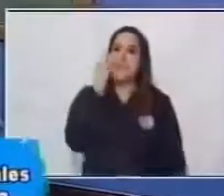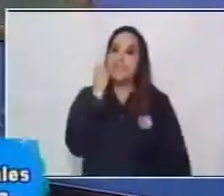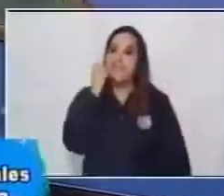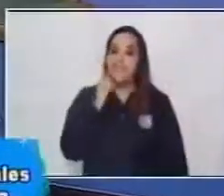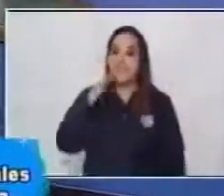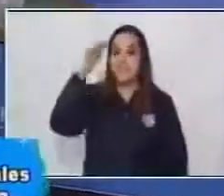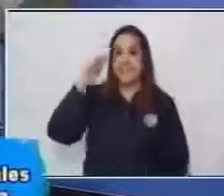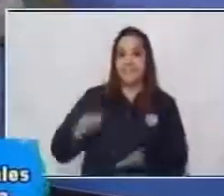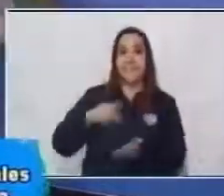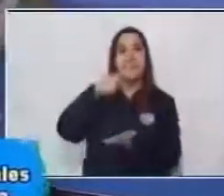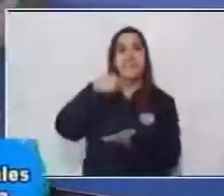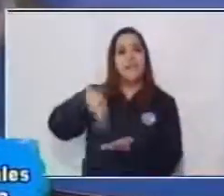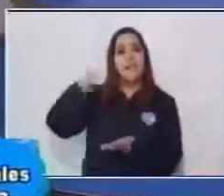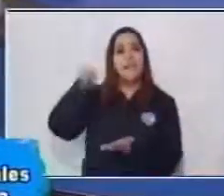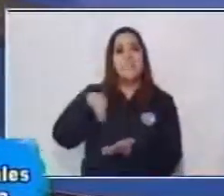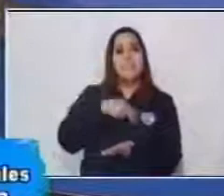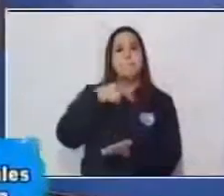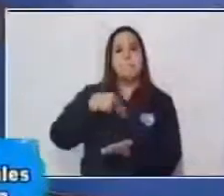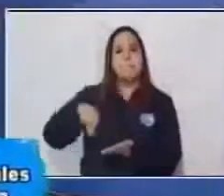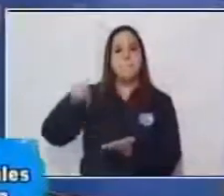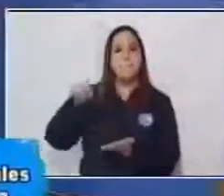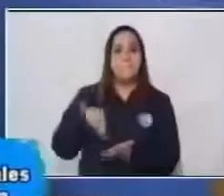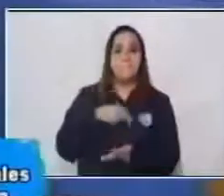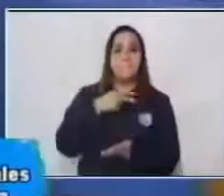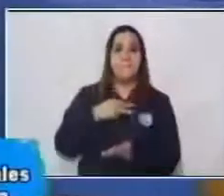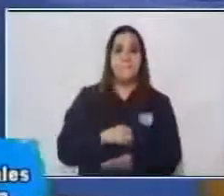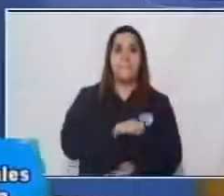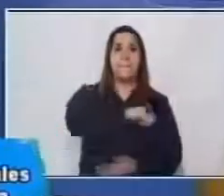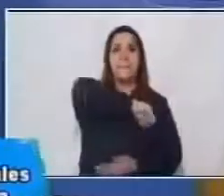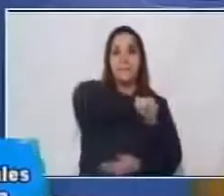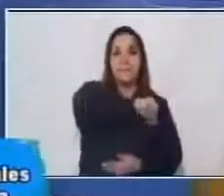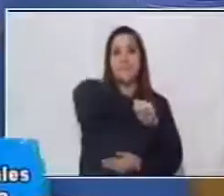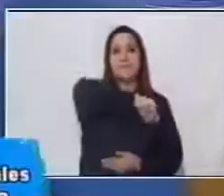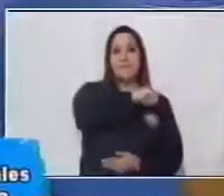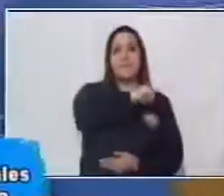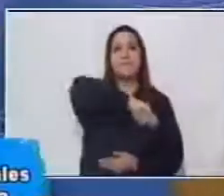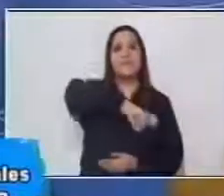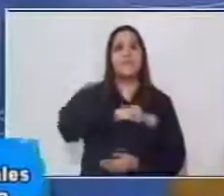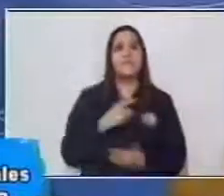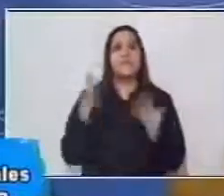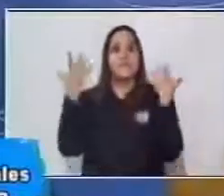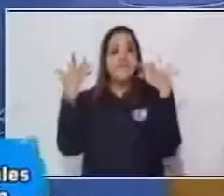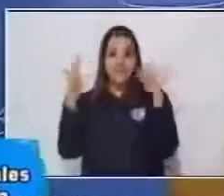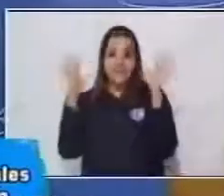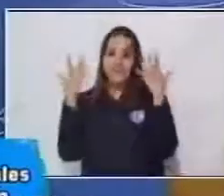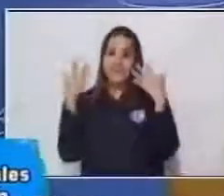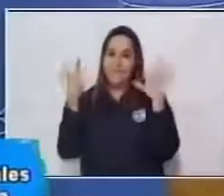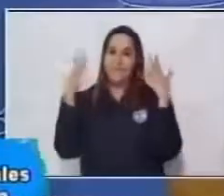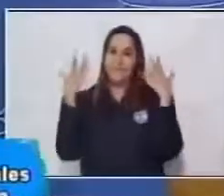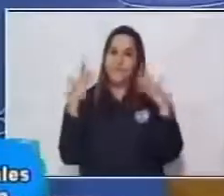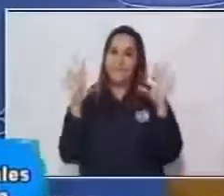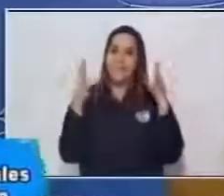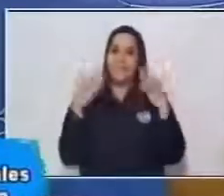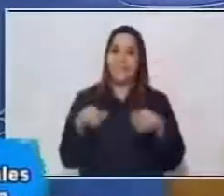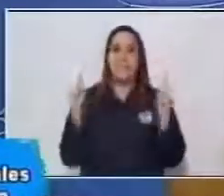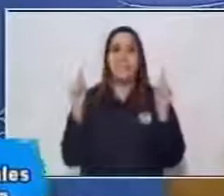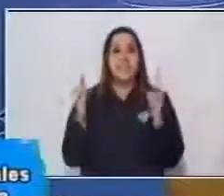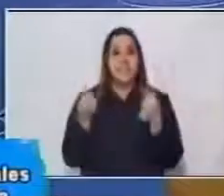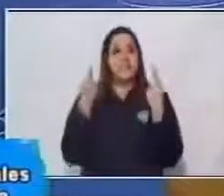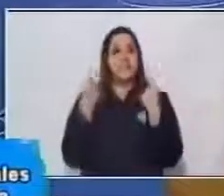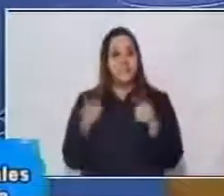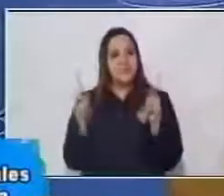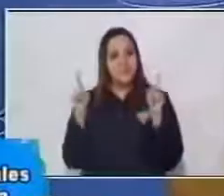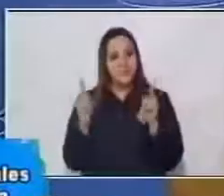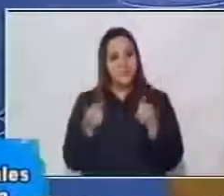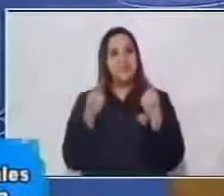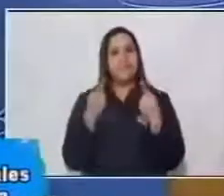el marinero, baila, baila, con el codo, codo, codo, con mano, mano, mano, con el